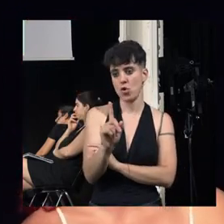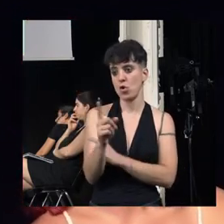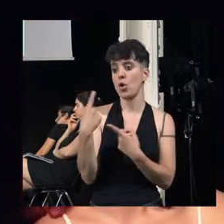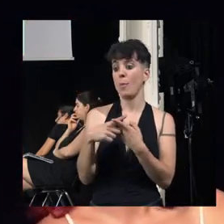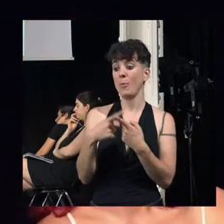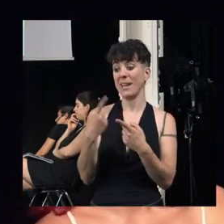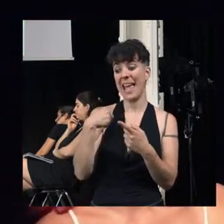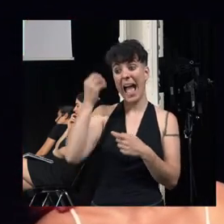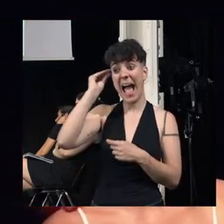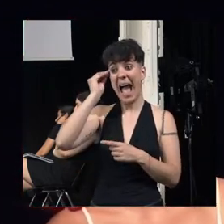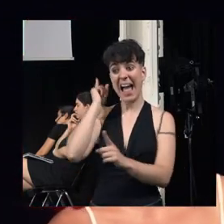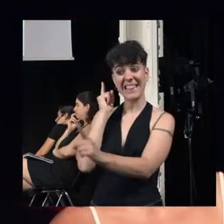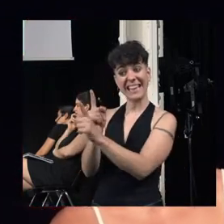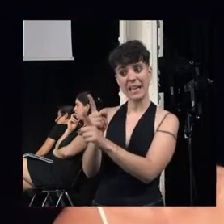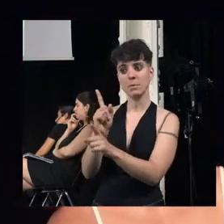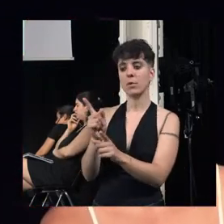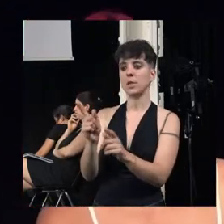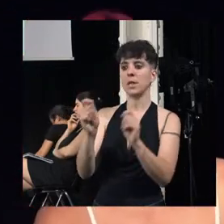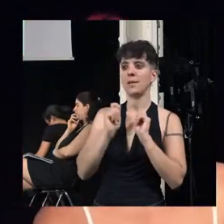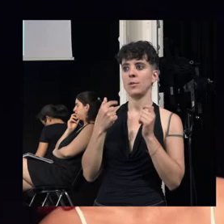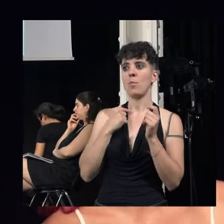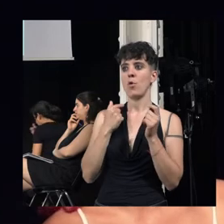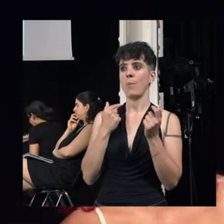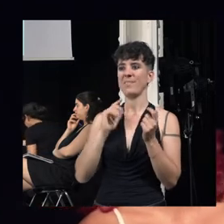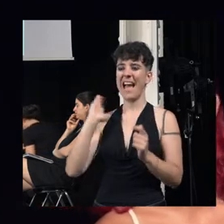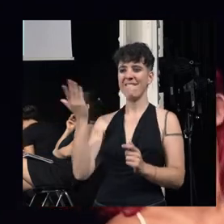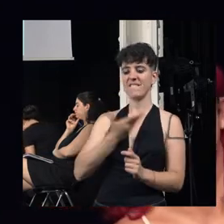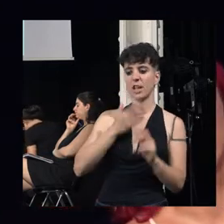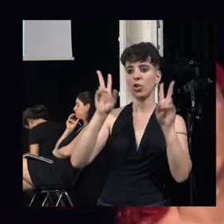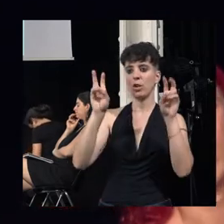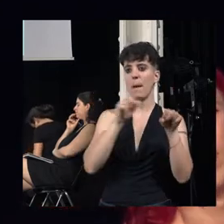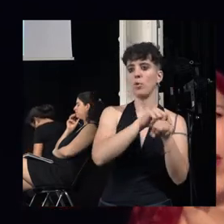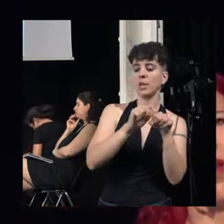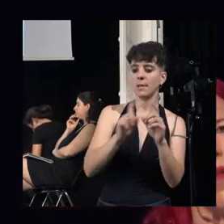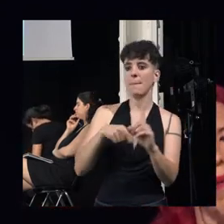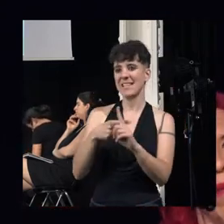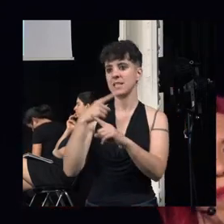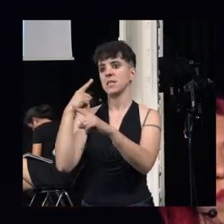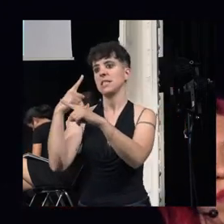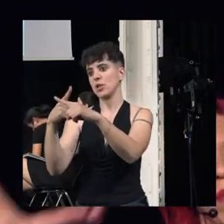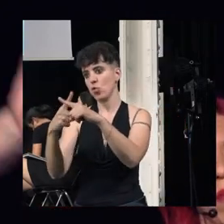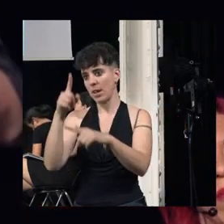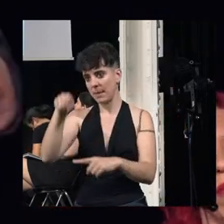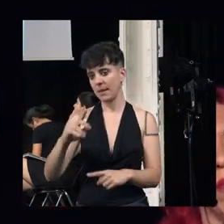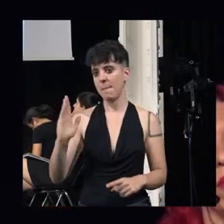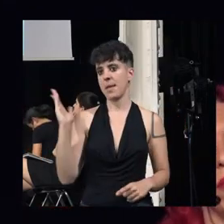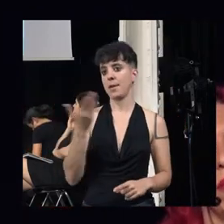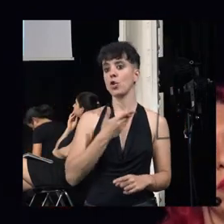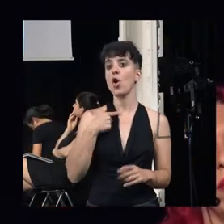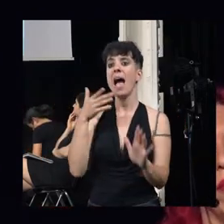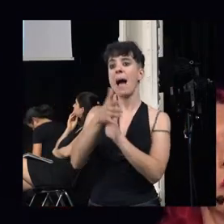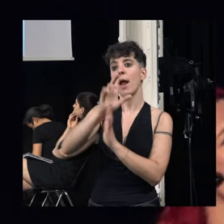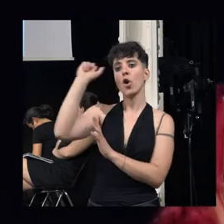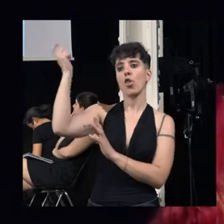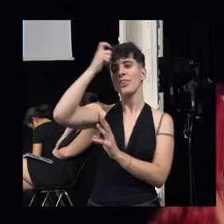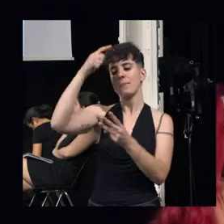de identidad que nos condiciona en lo sexual también, ¿no? Nos condiciona políticamente. Bien, os quiero hablar de tres conceptos, porque no va